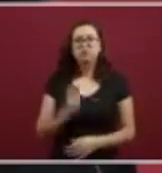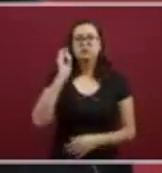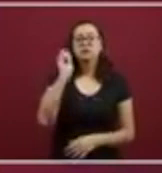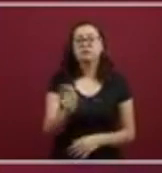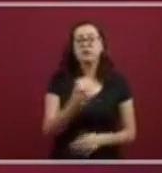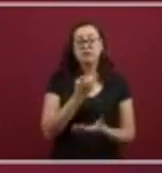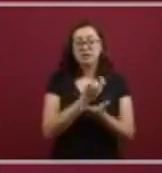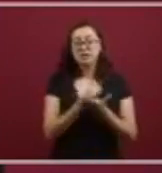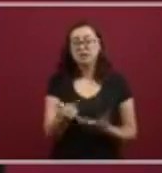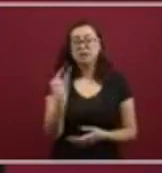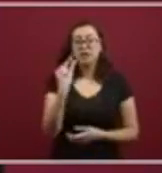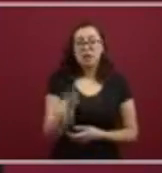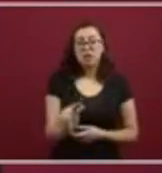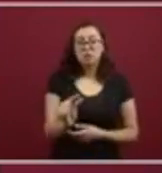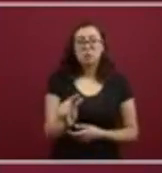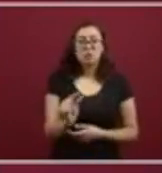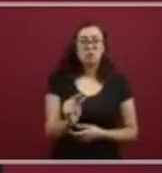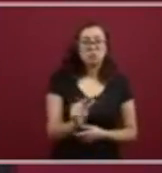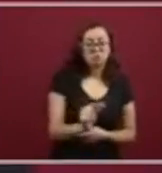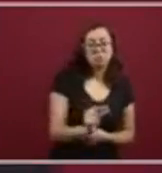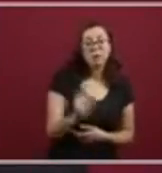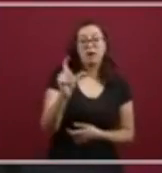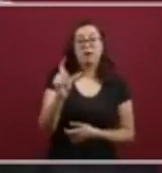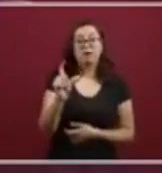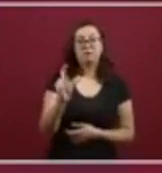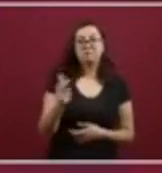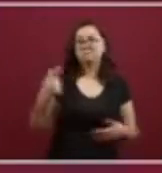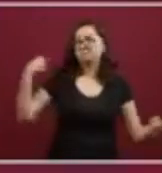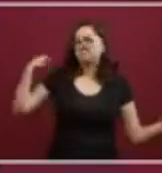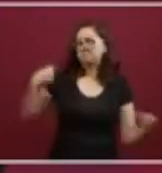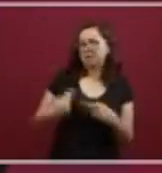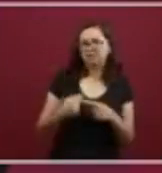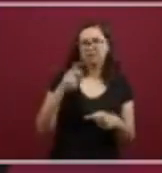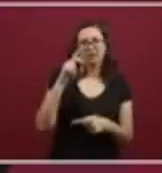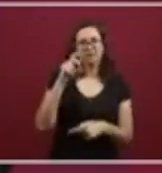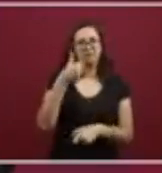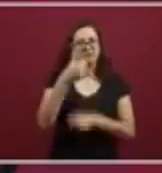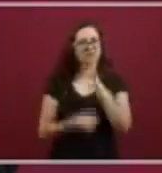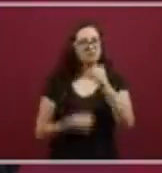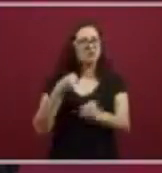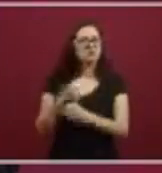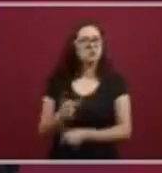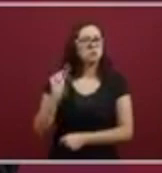mínimo como no había sucedido en los últimos 36 años.